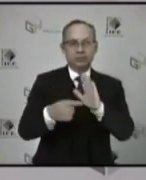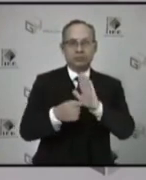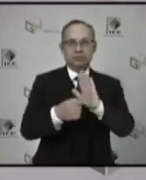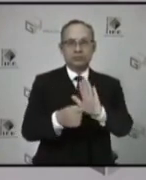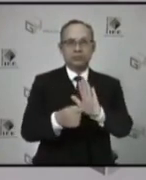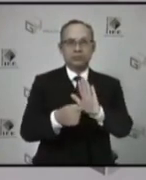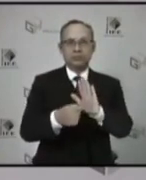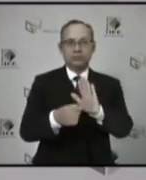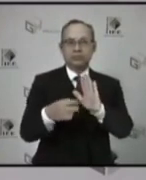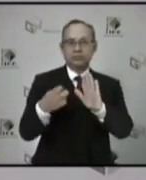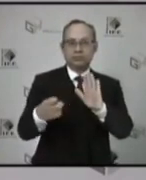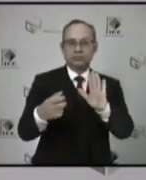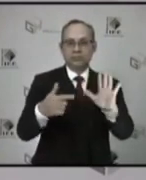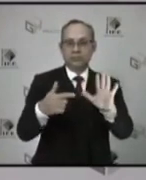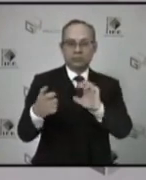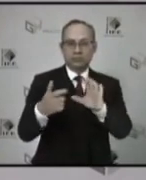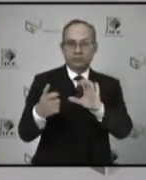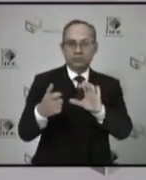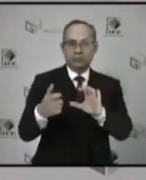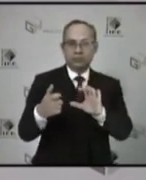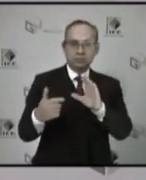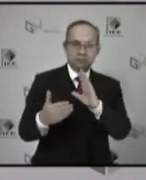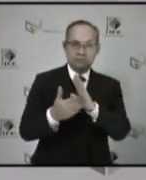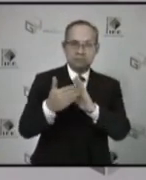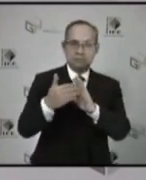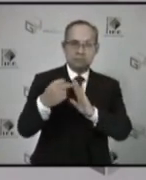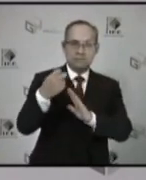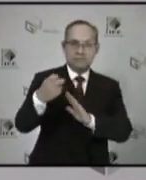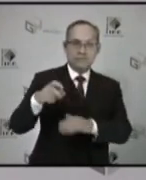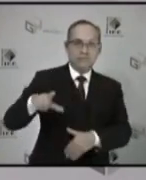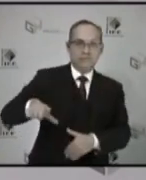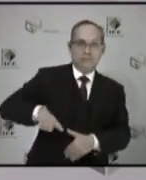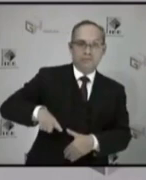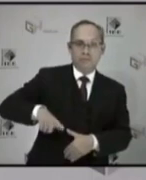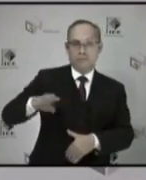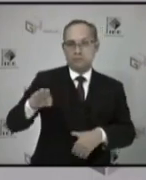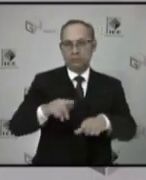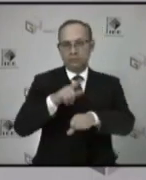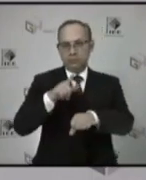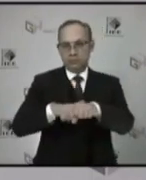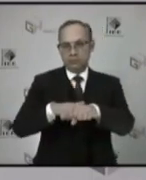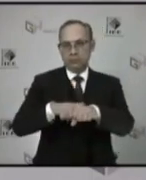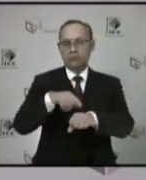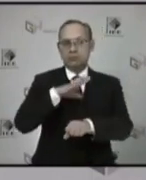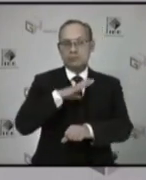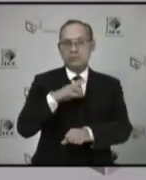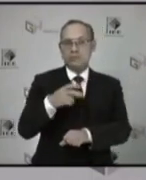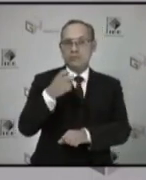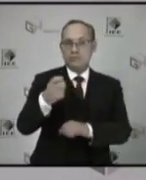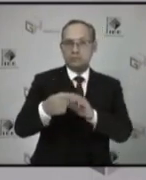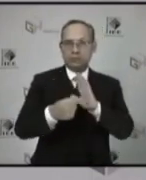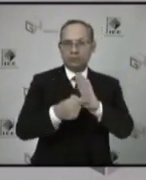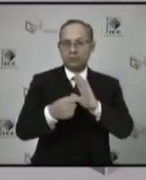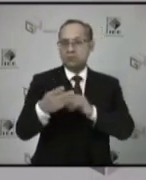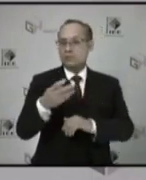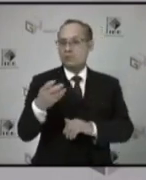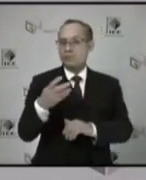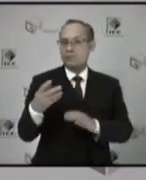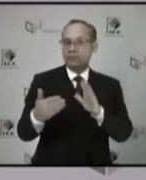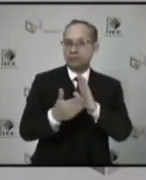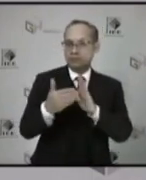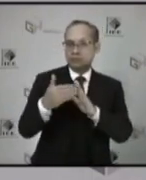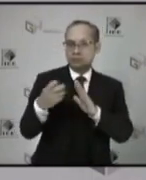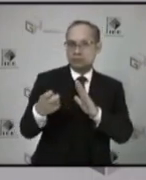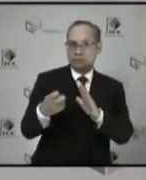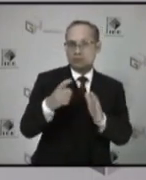de 700 millones de pesos anuales. El gobierno federal hoy nos debe 400 entre dos años anteriores fiscales. Se trata de